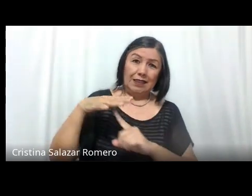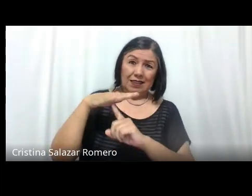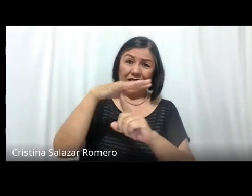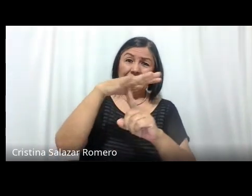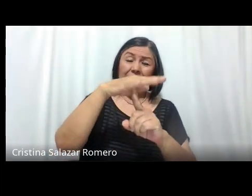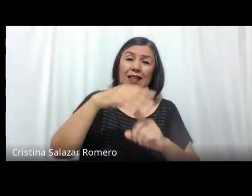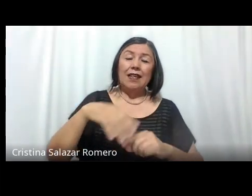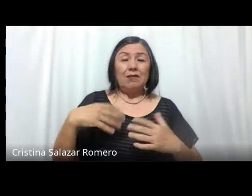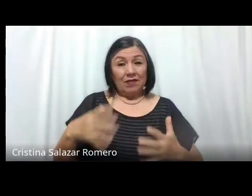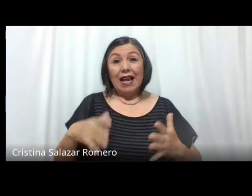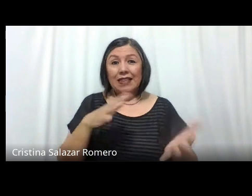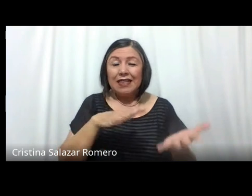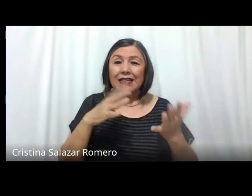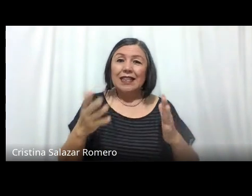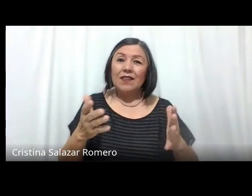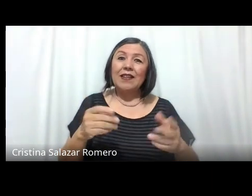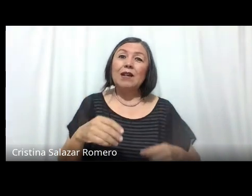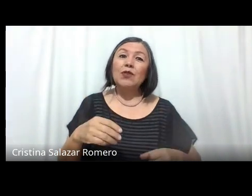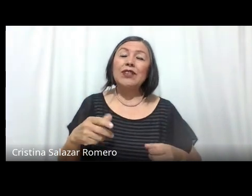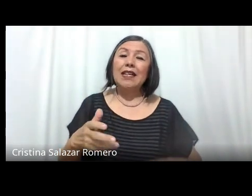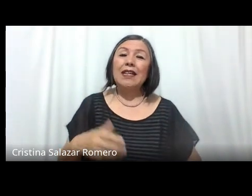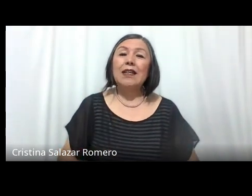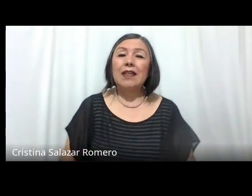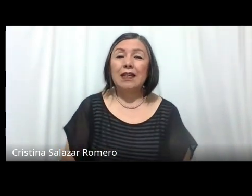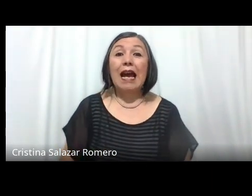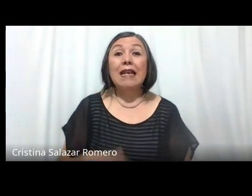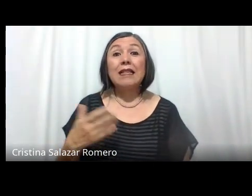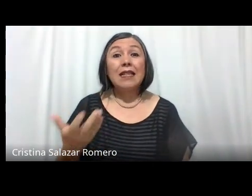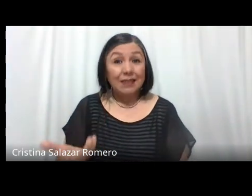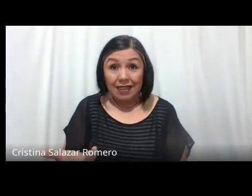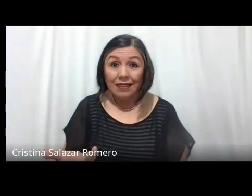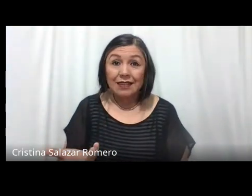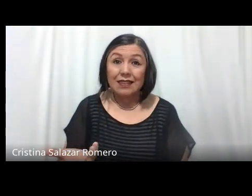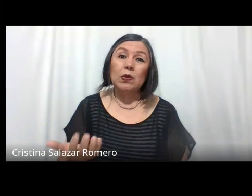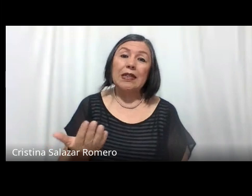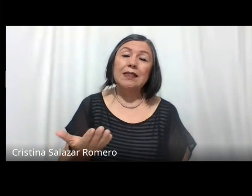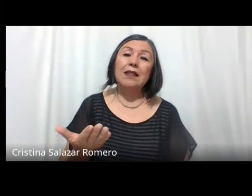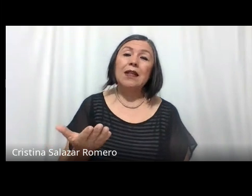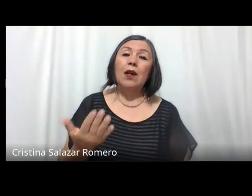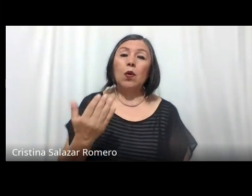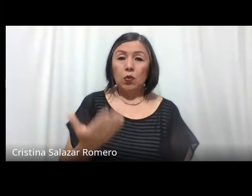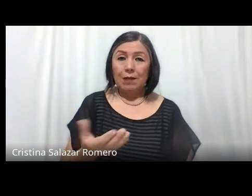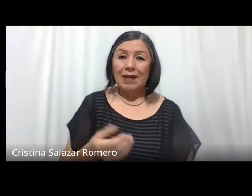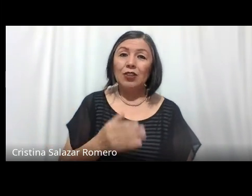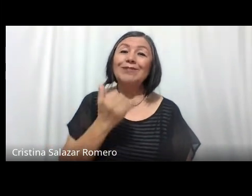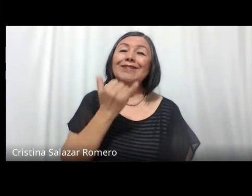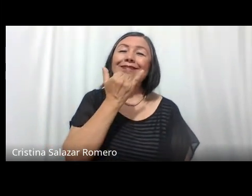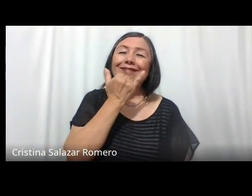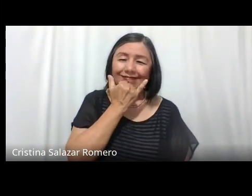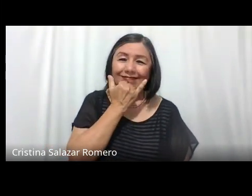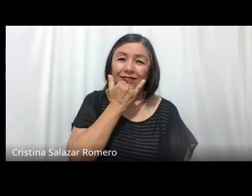¿Sí? ¿Se fijan? Aquí identificamos que hay señas que se utilizan con una